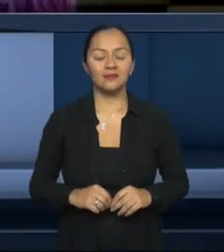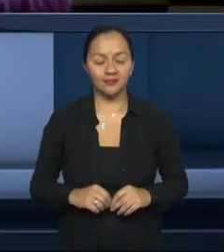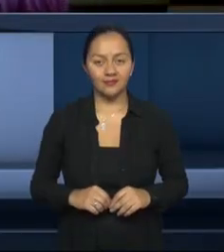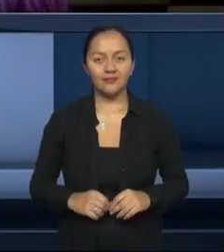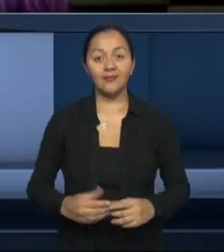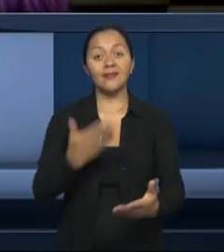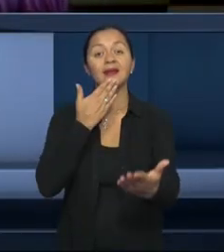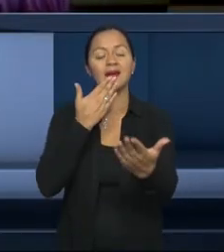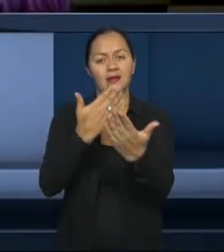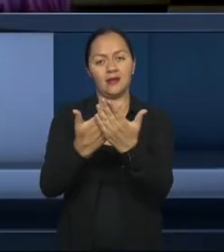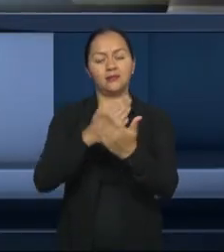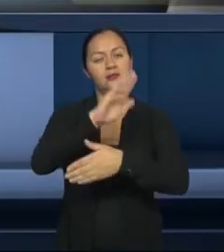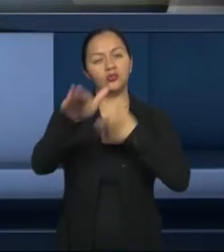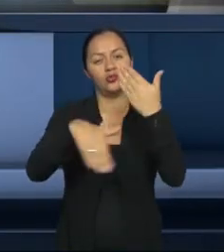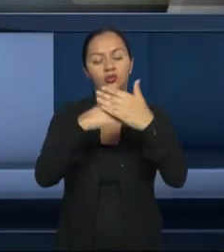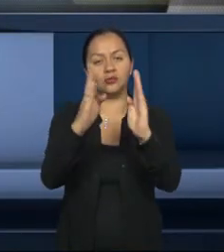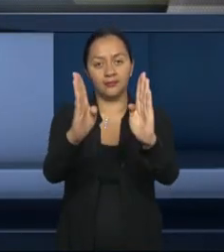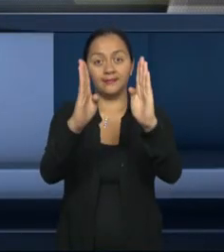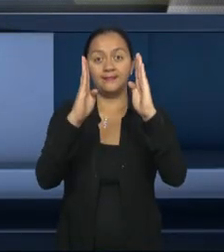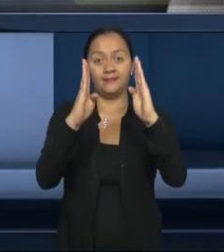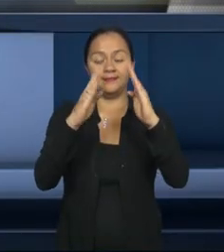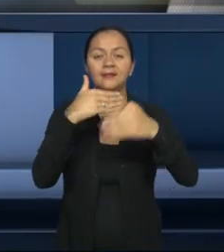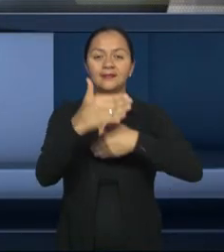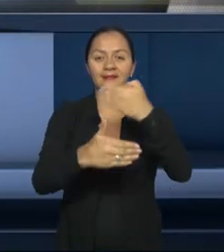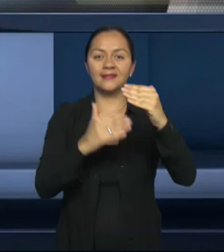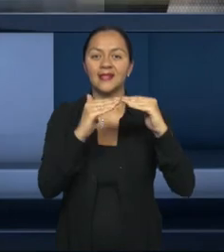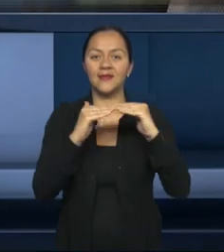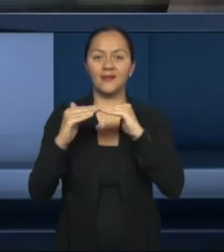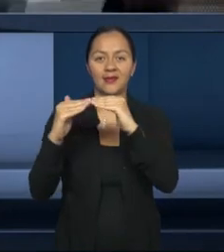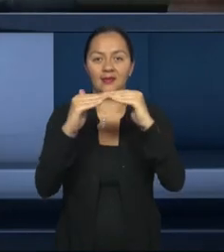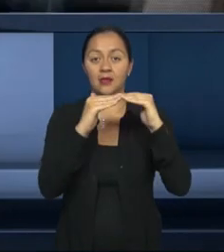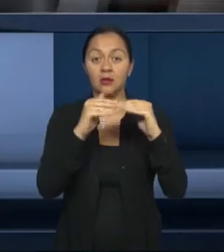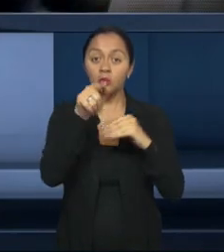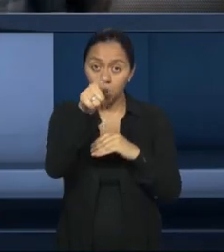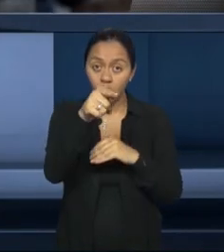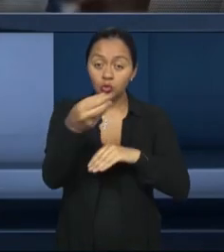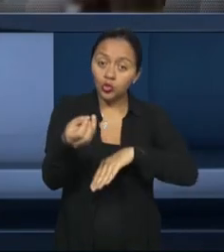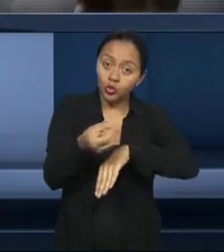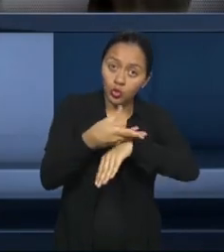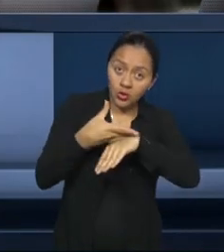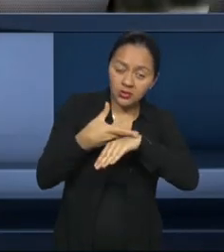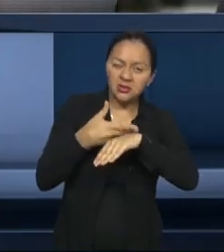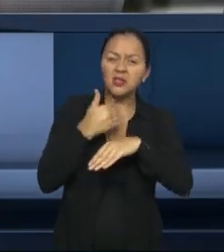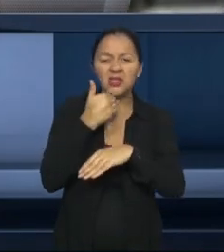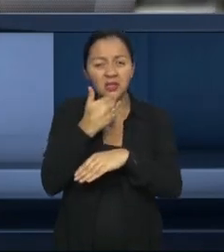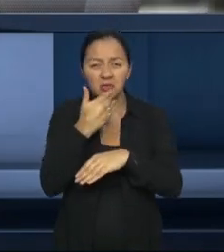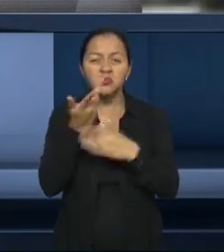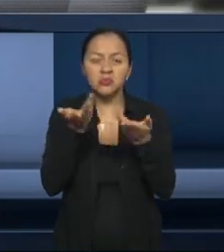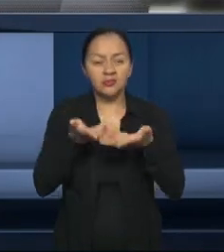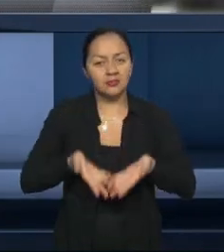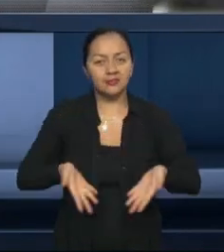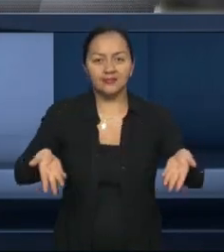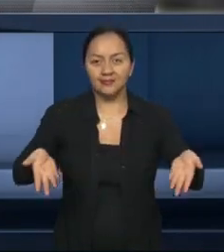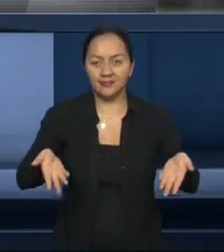Les agradecemos por habernos acompañado en Construyendo Igualdad. No se olviden de hacernos llegar sus comentarios a nuestro correo electrónico